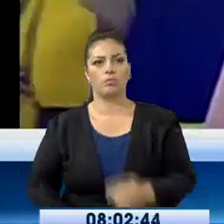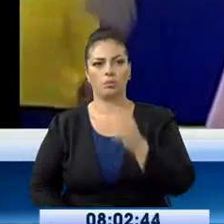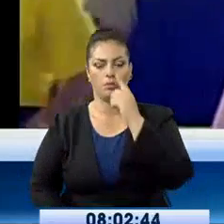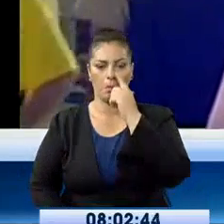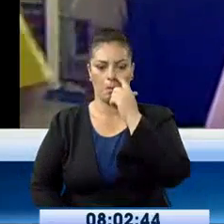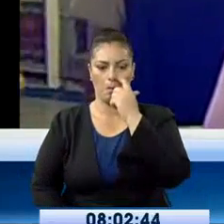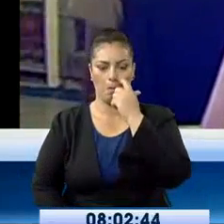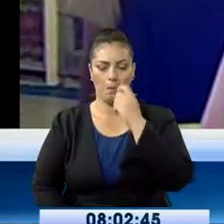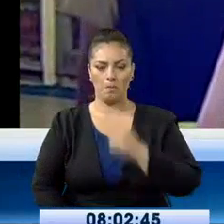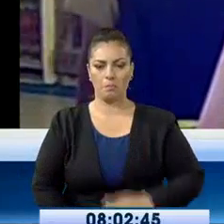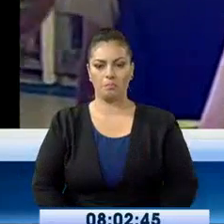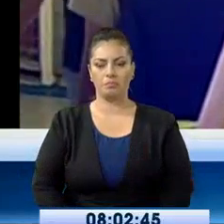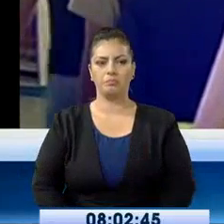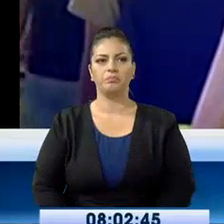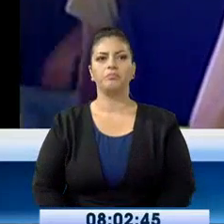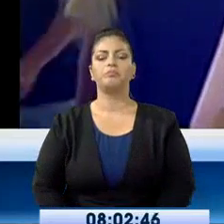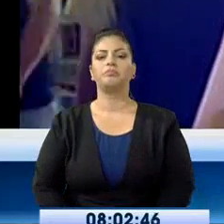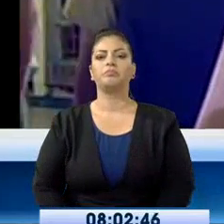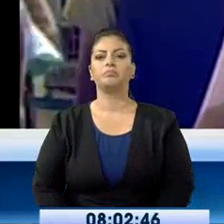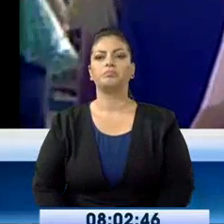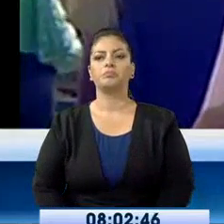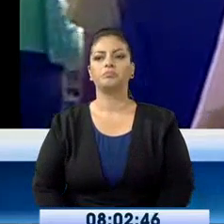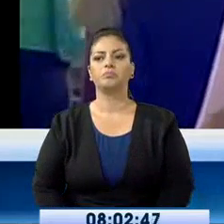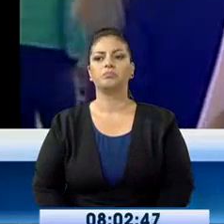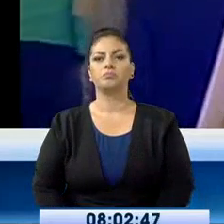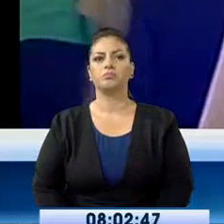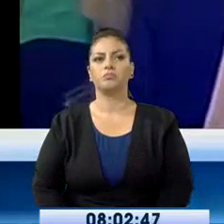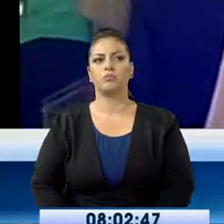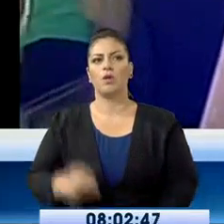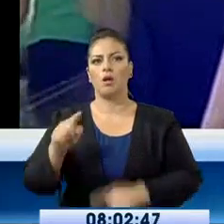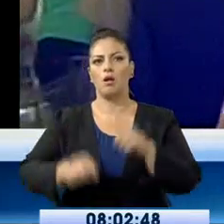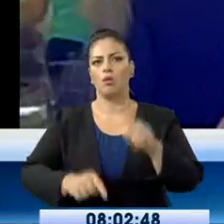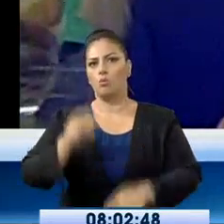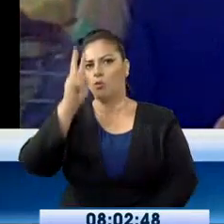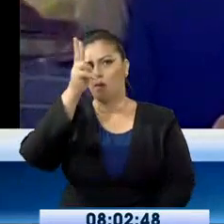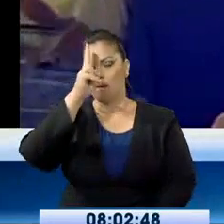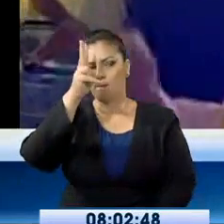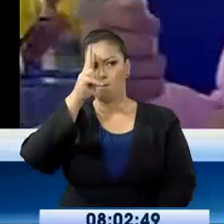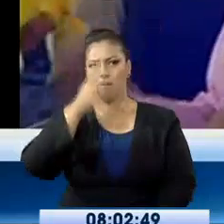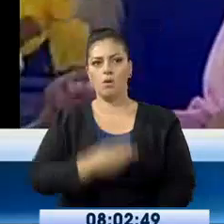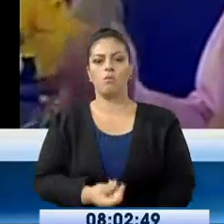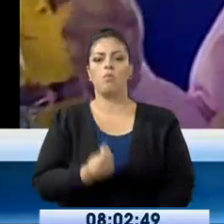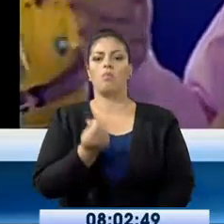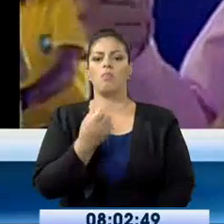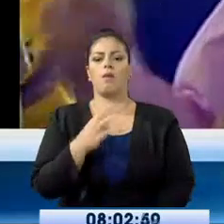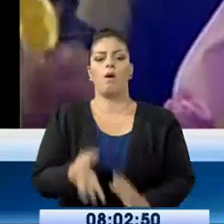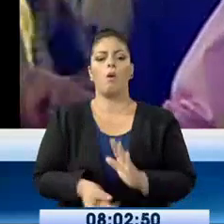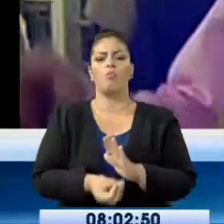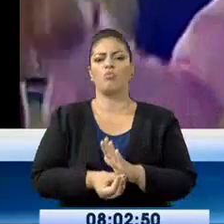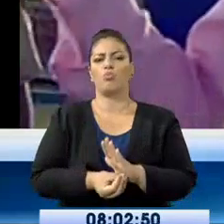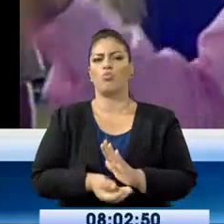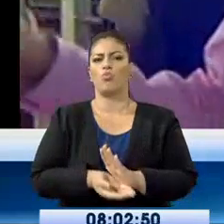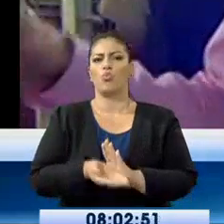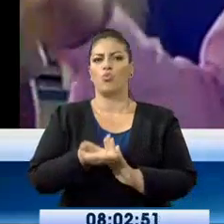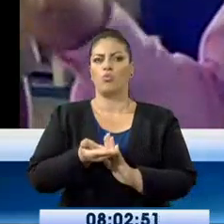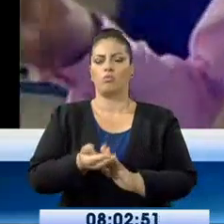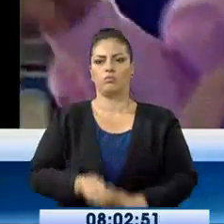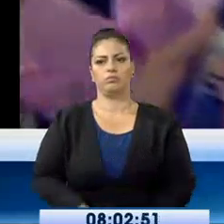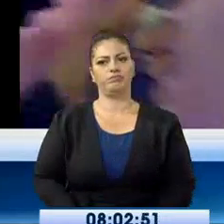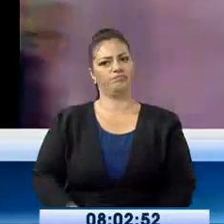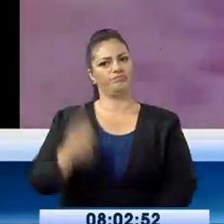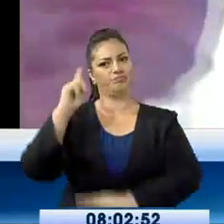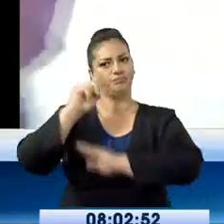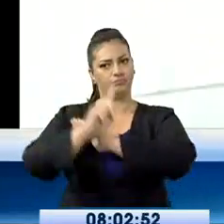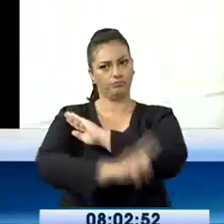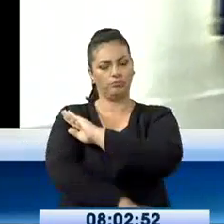sigue manteniendo este tipo de presunta especulación de precios, nosotros vamos a proceder ya con las sanciones respectivas a través de los